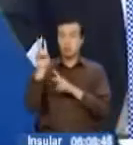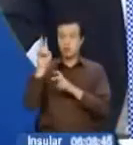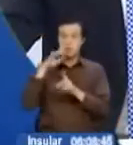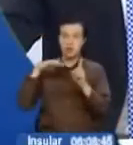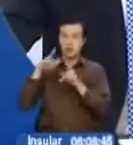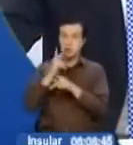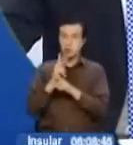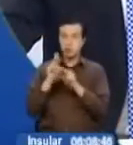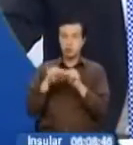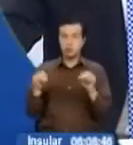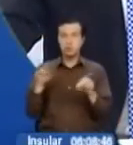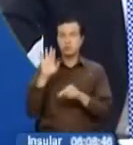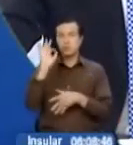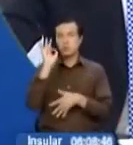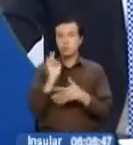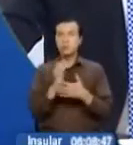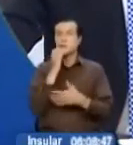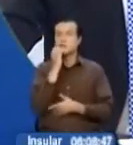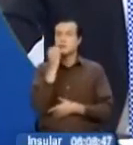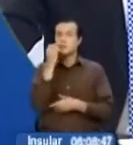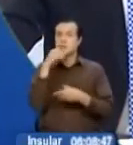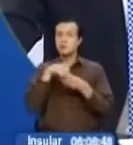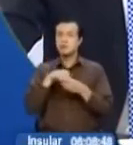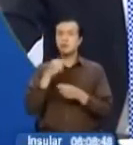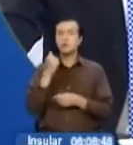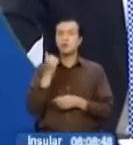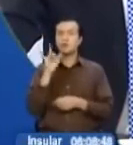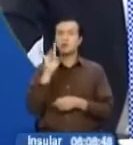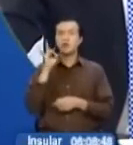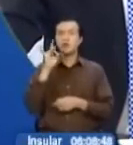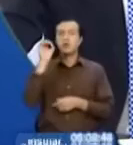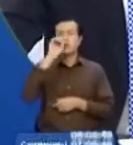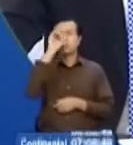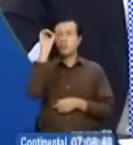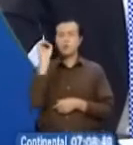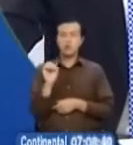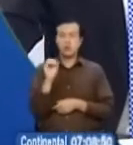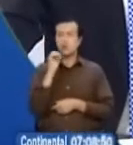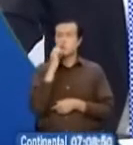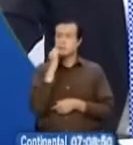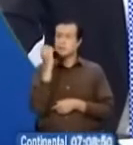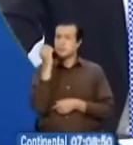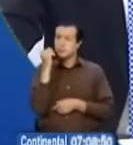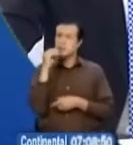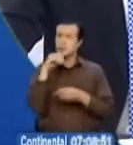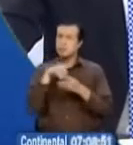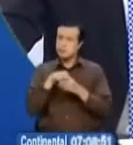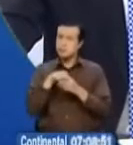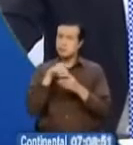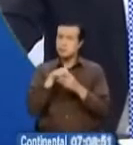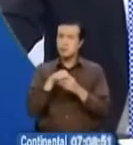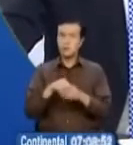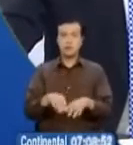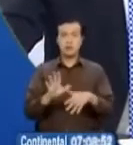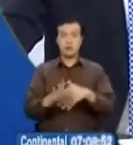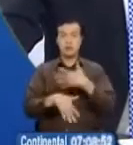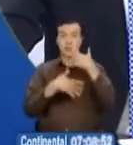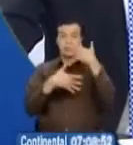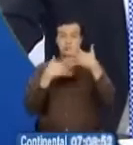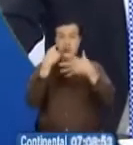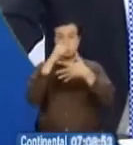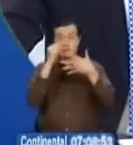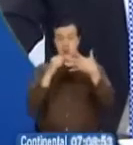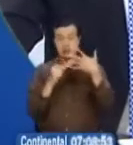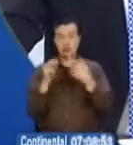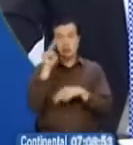ambiental, tienes un promedio de ahorro de hasta el 18% sobre los rubros en los que trabajas. Entonces, en las 10 categorías que hemos evaluado,